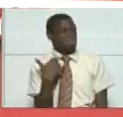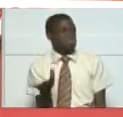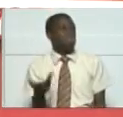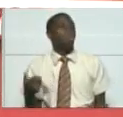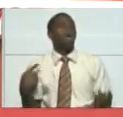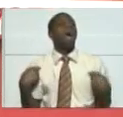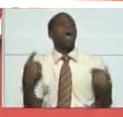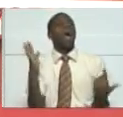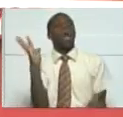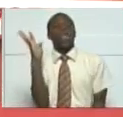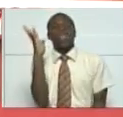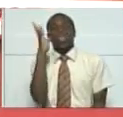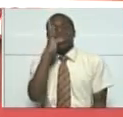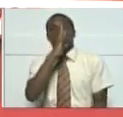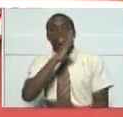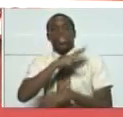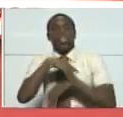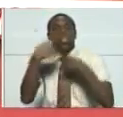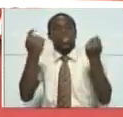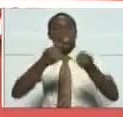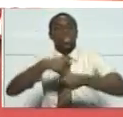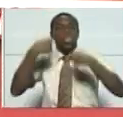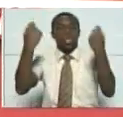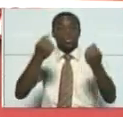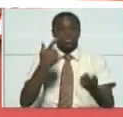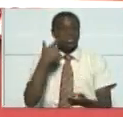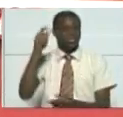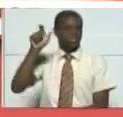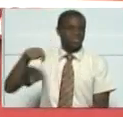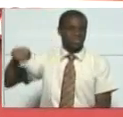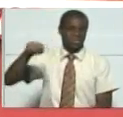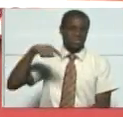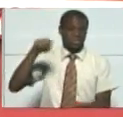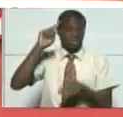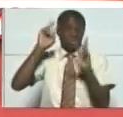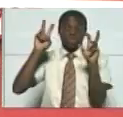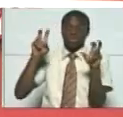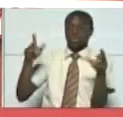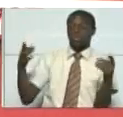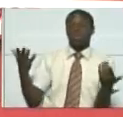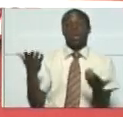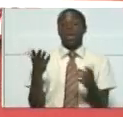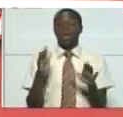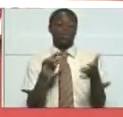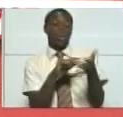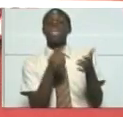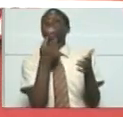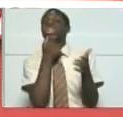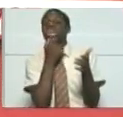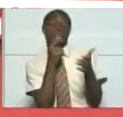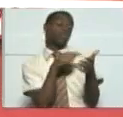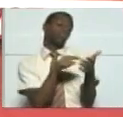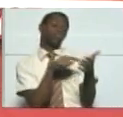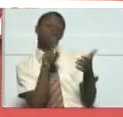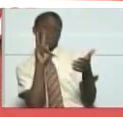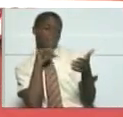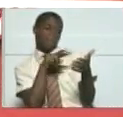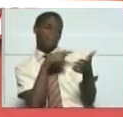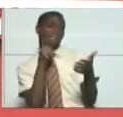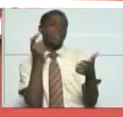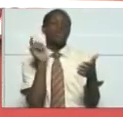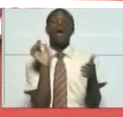vean cómo se monta un falso positivo no s si esto se puede alumbrar aquí Compadre voy con mi inglés